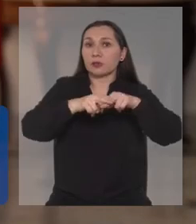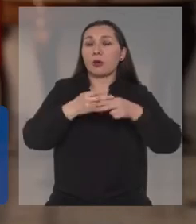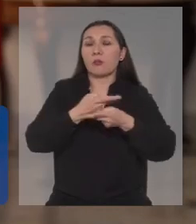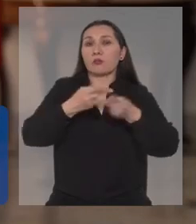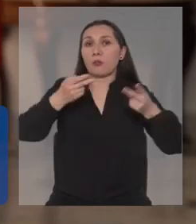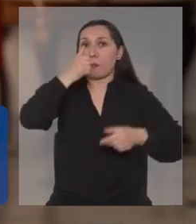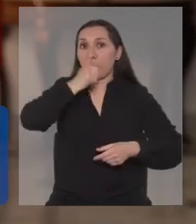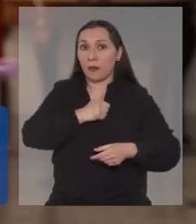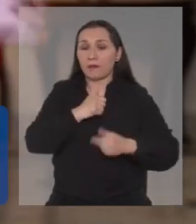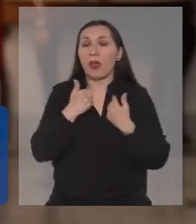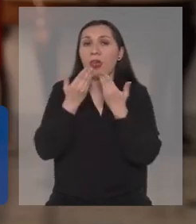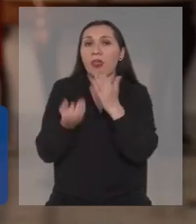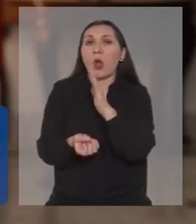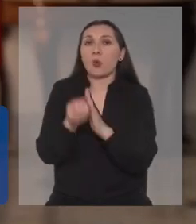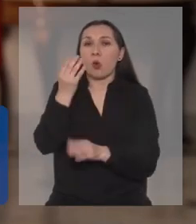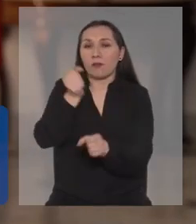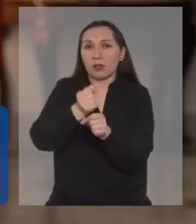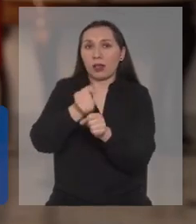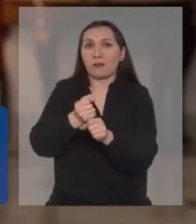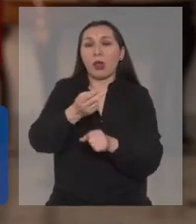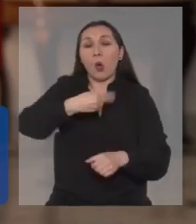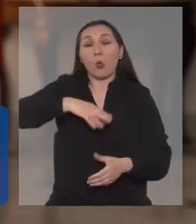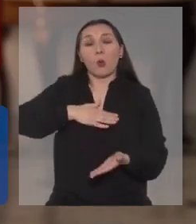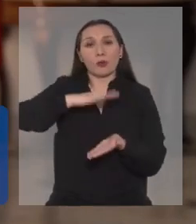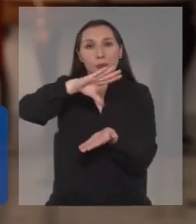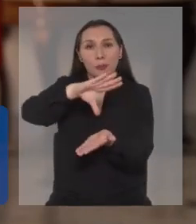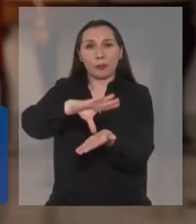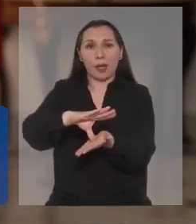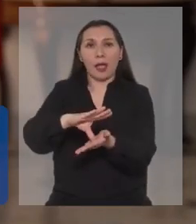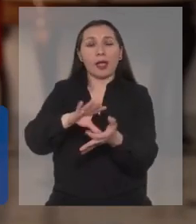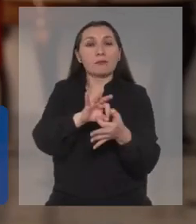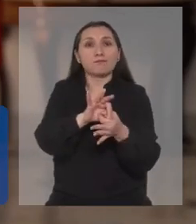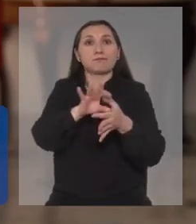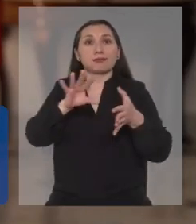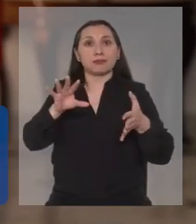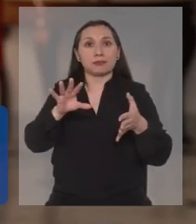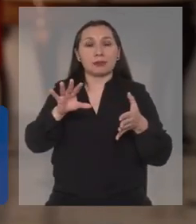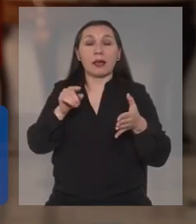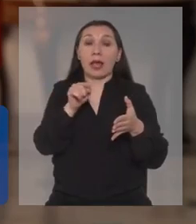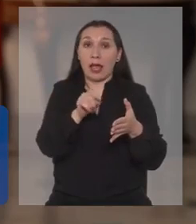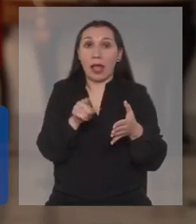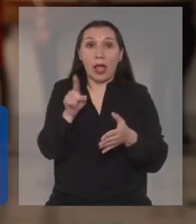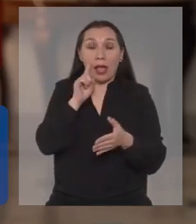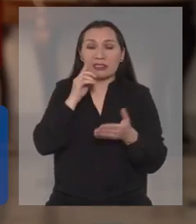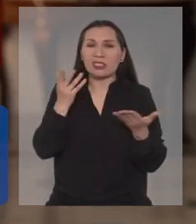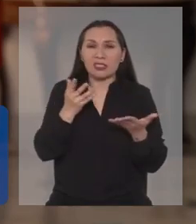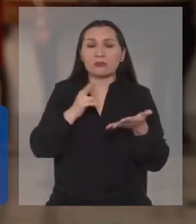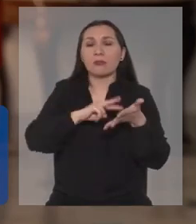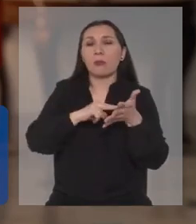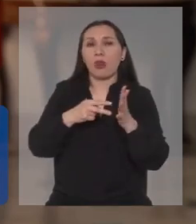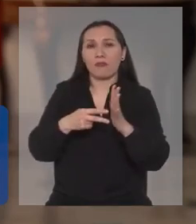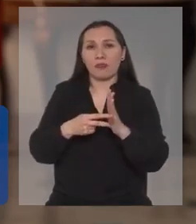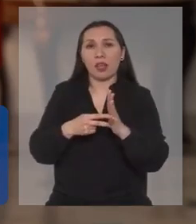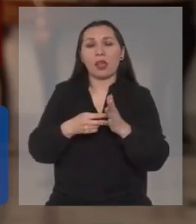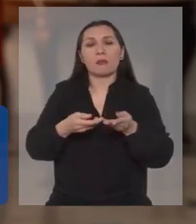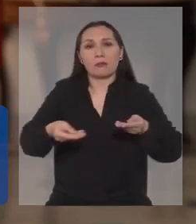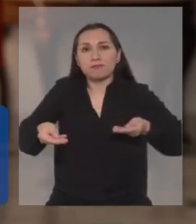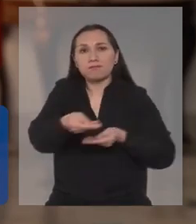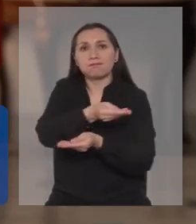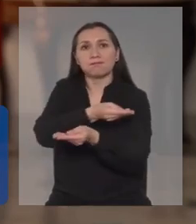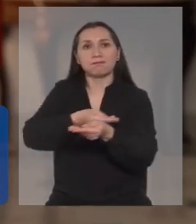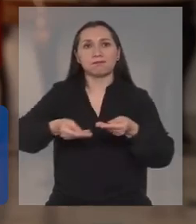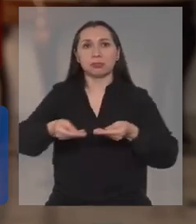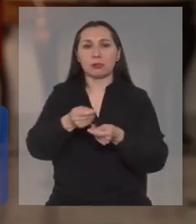privada y pública y la generación de nuevos empleos en nuestro país destravando de este manera los problemas y